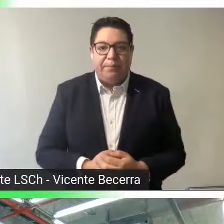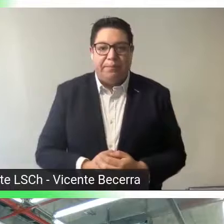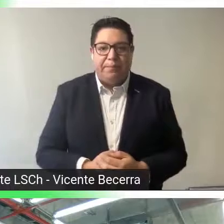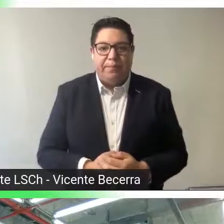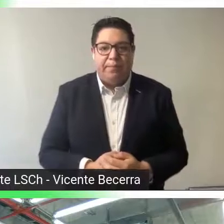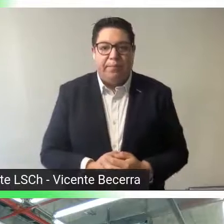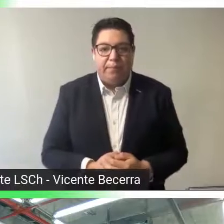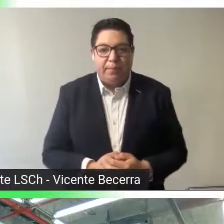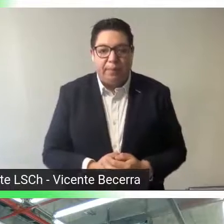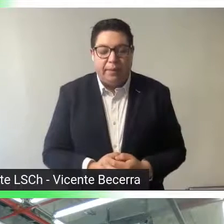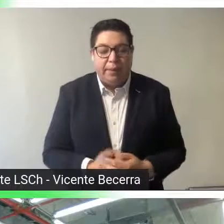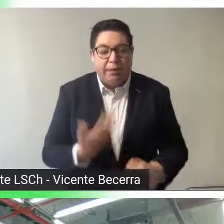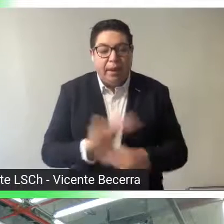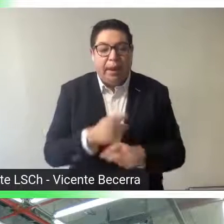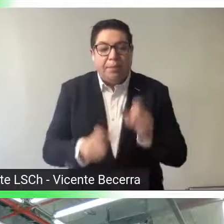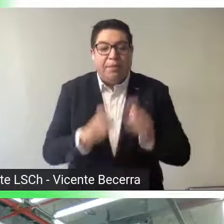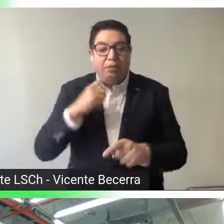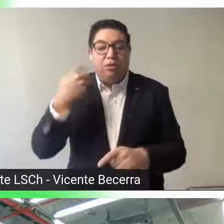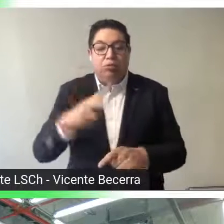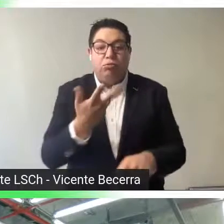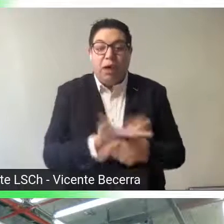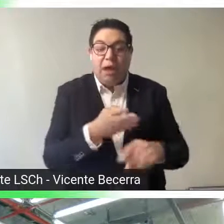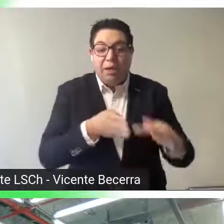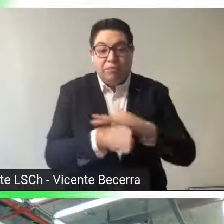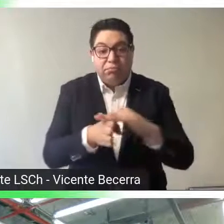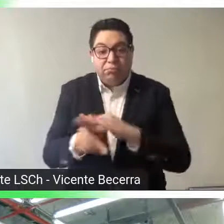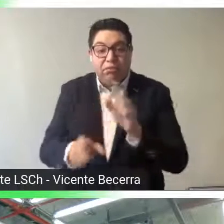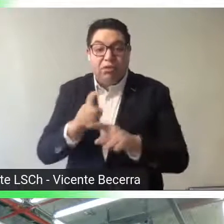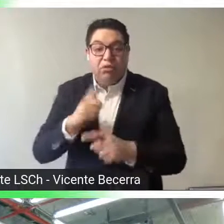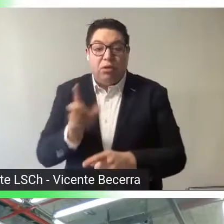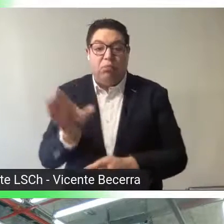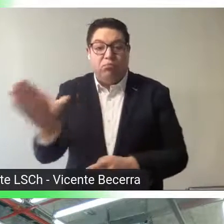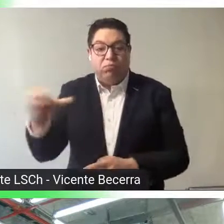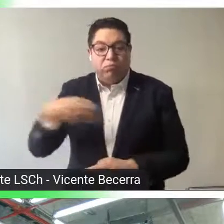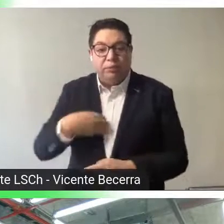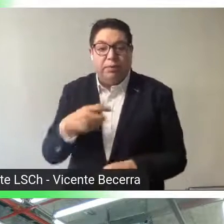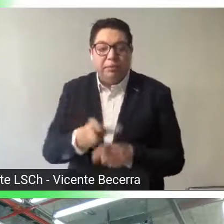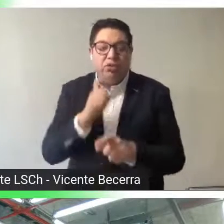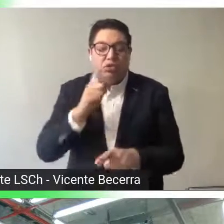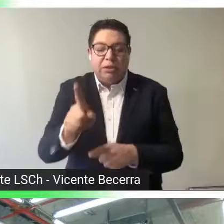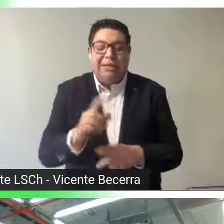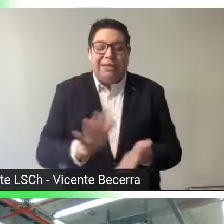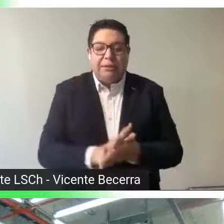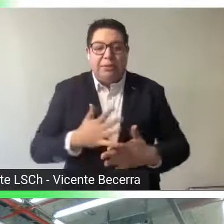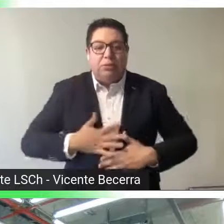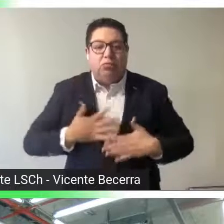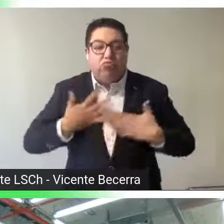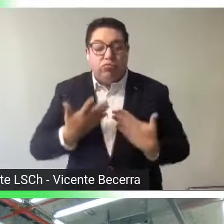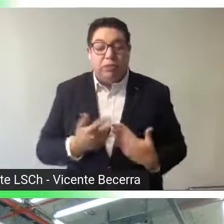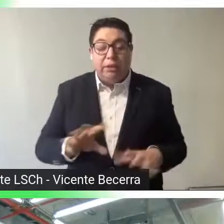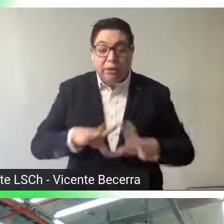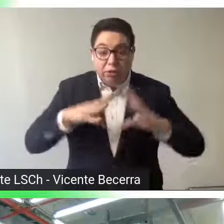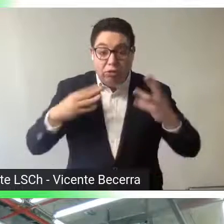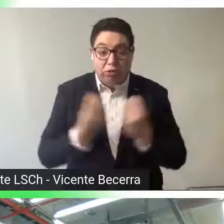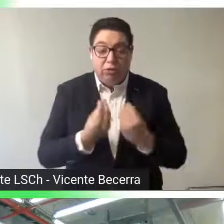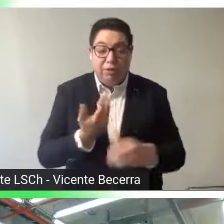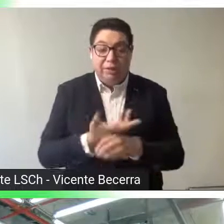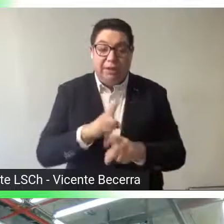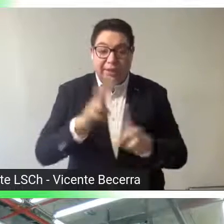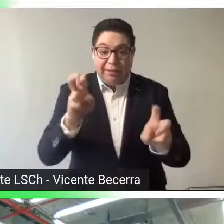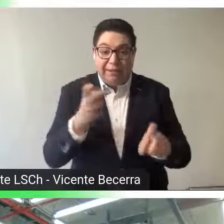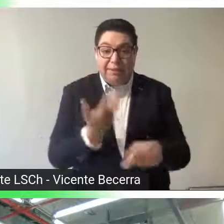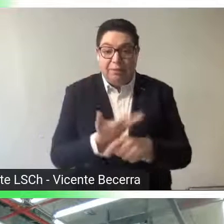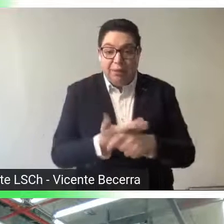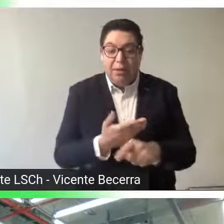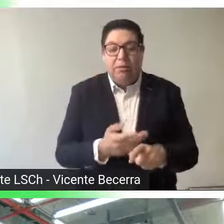lo que es este encuentro de innovadores públicos, cómo cuando uno se pone en los zapatos del usuario, de las personas, eso, junto con múltiples técnicas